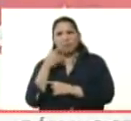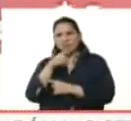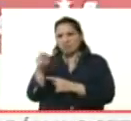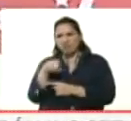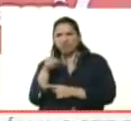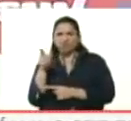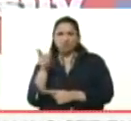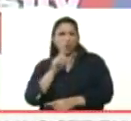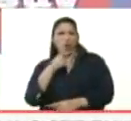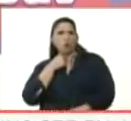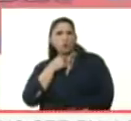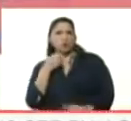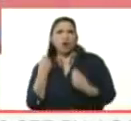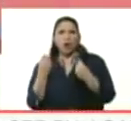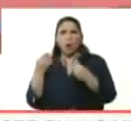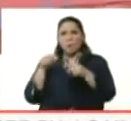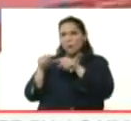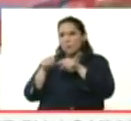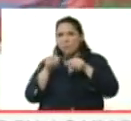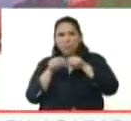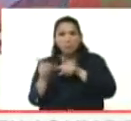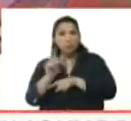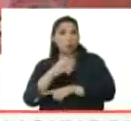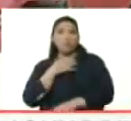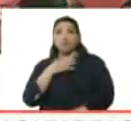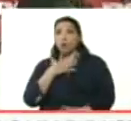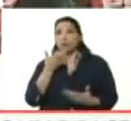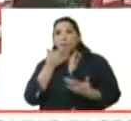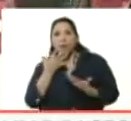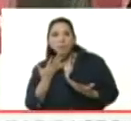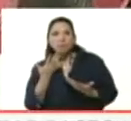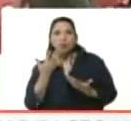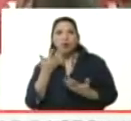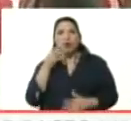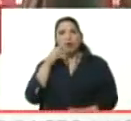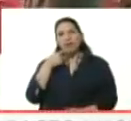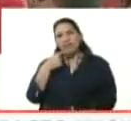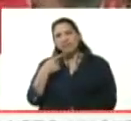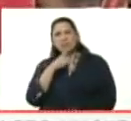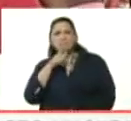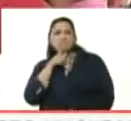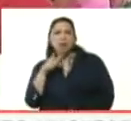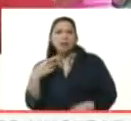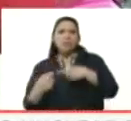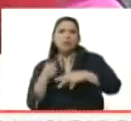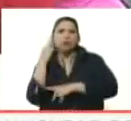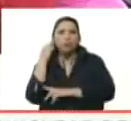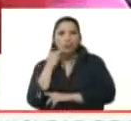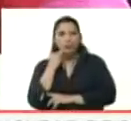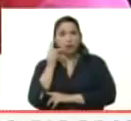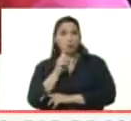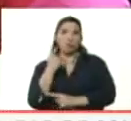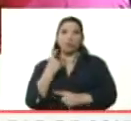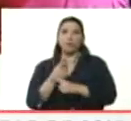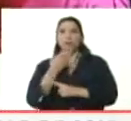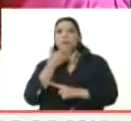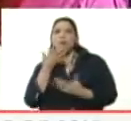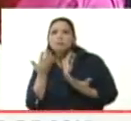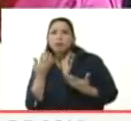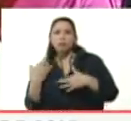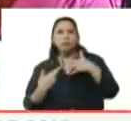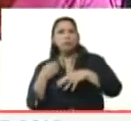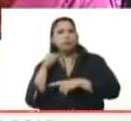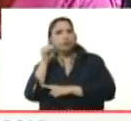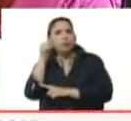no nos guste, pero tú no puedes criticar a la revolución bolivariana. O no deberías. Criticar a la revolución